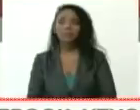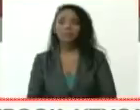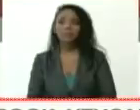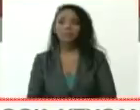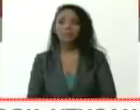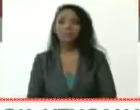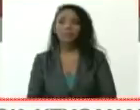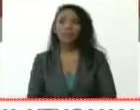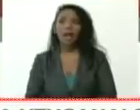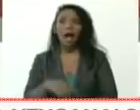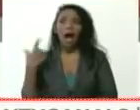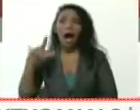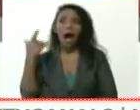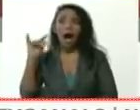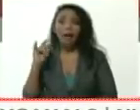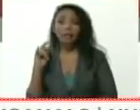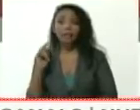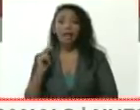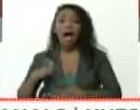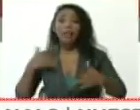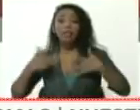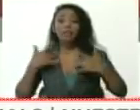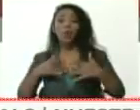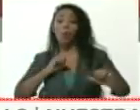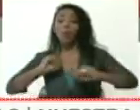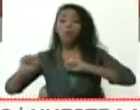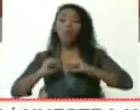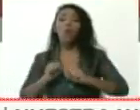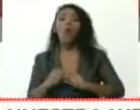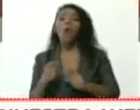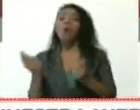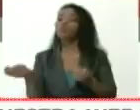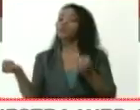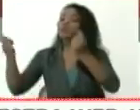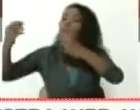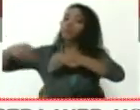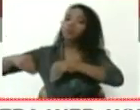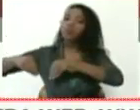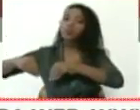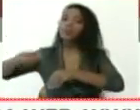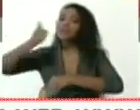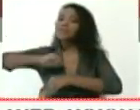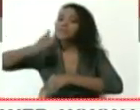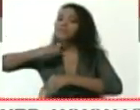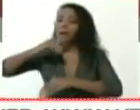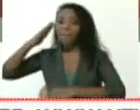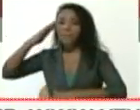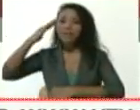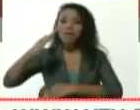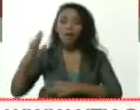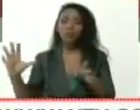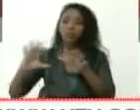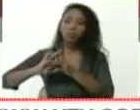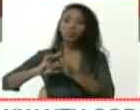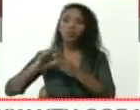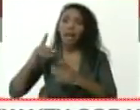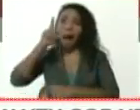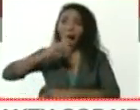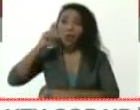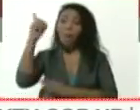Están ahora activando un tratado de asistencia recíproca militar del